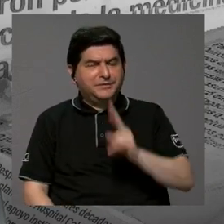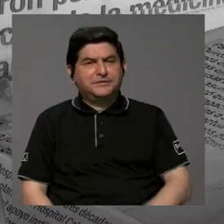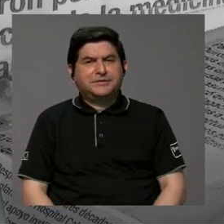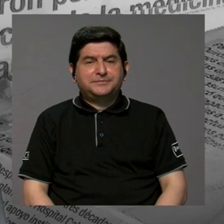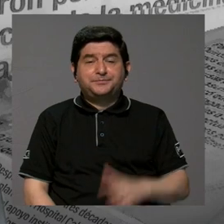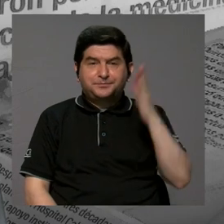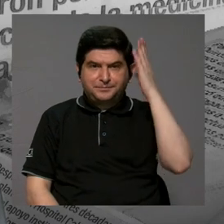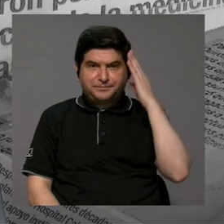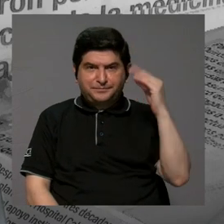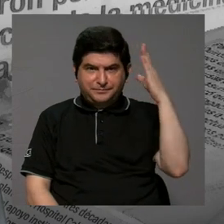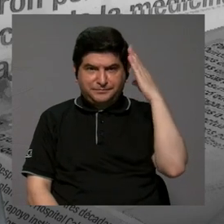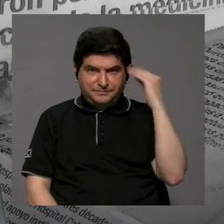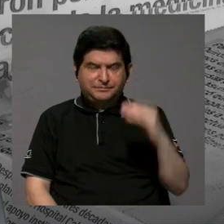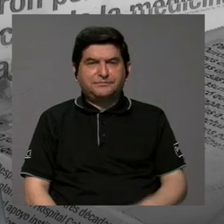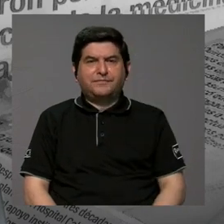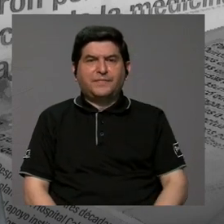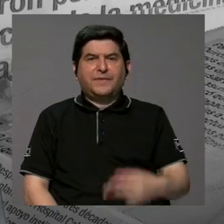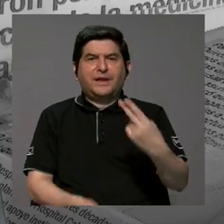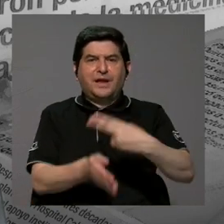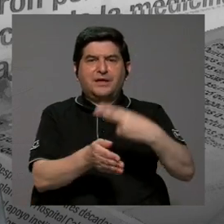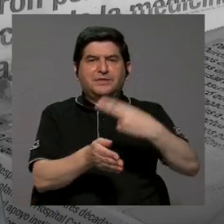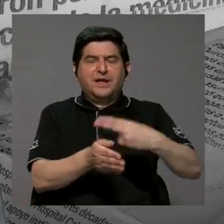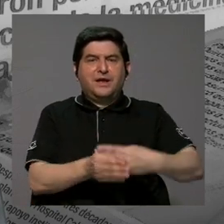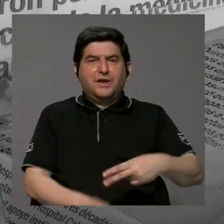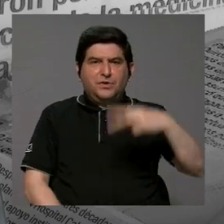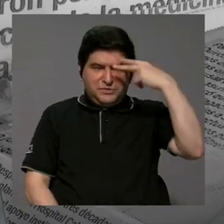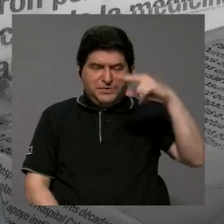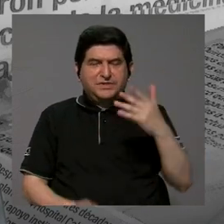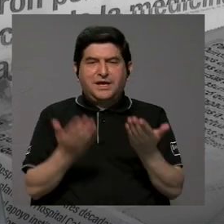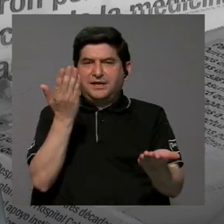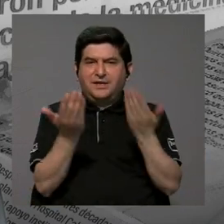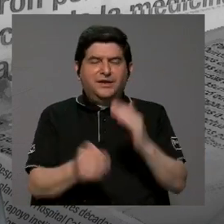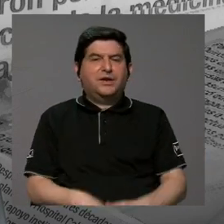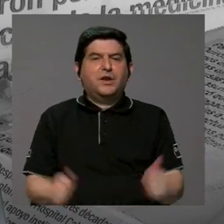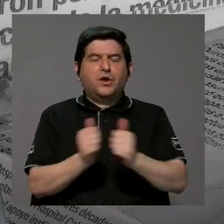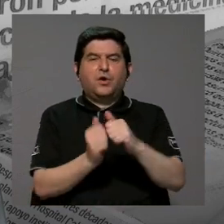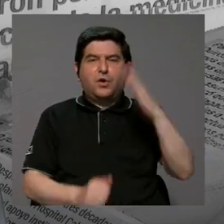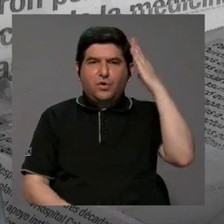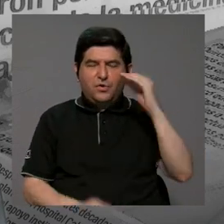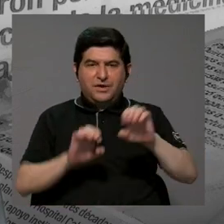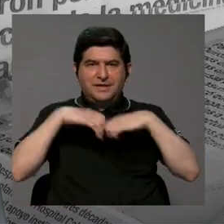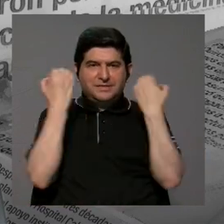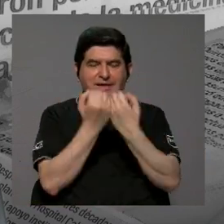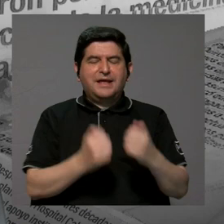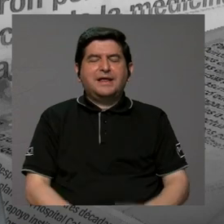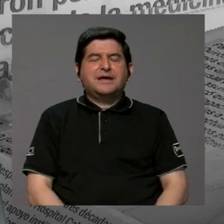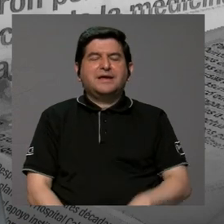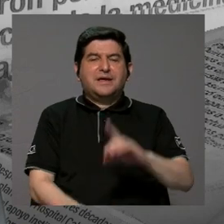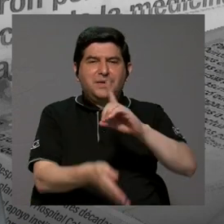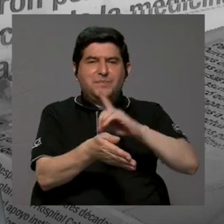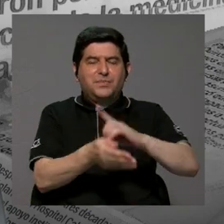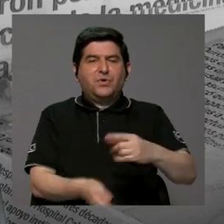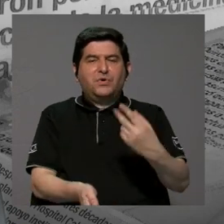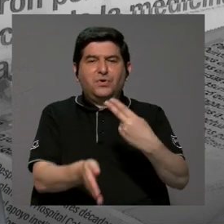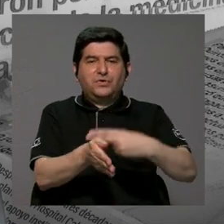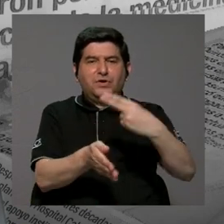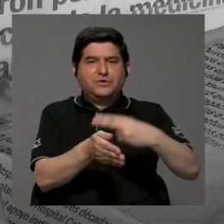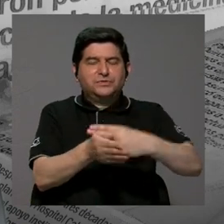la experiencia del Hospital México no se puede comparar con la experiencia del equipo médico del